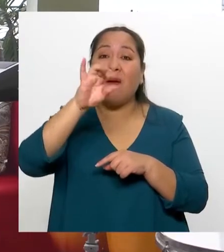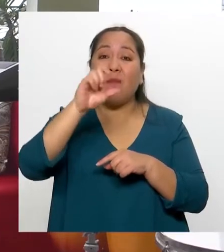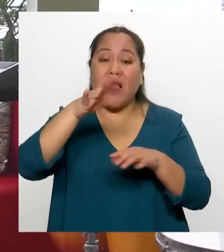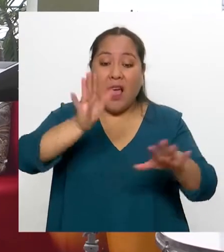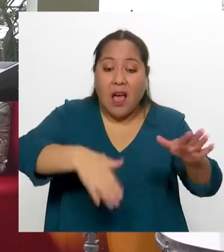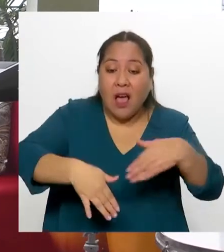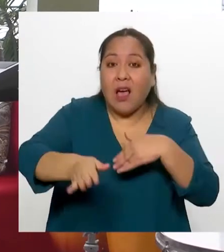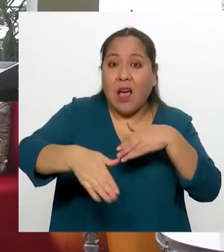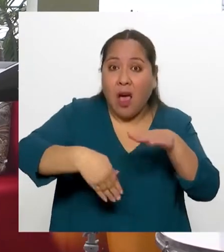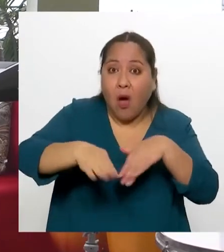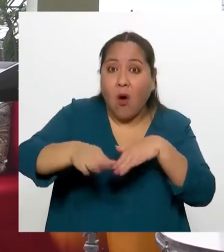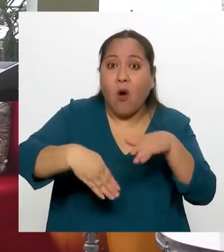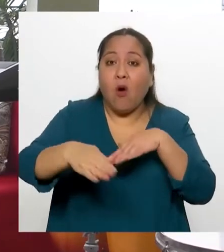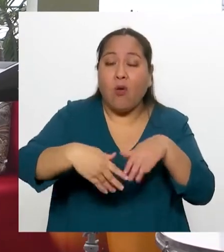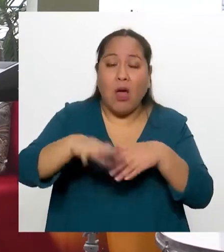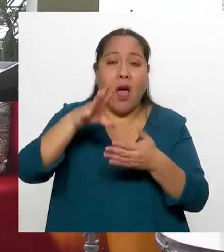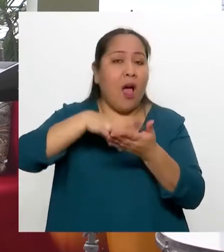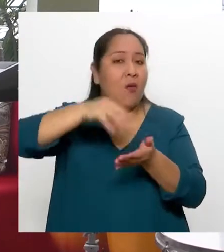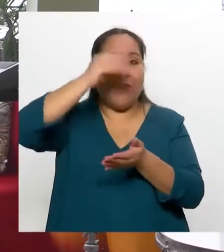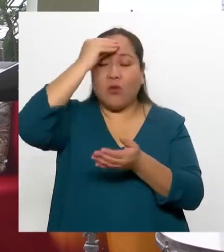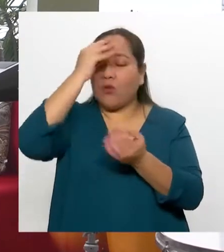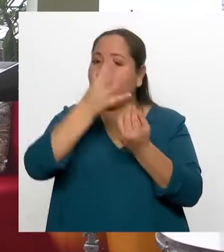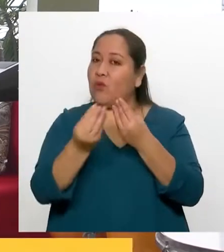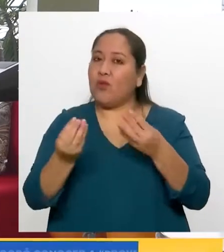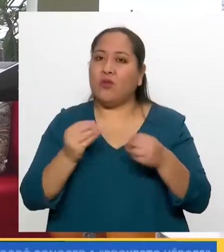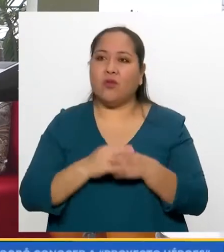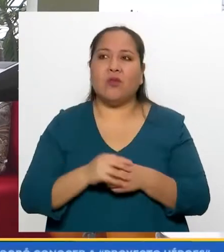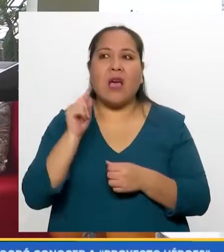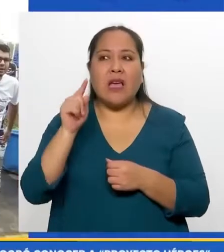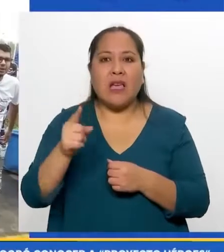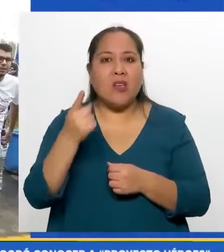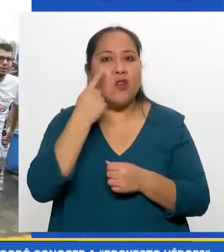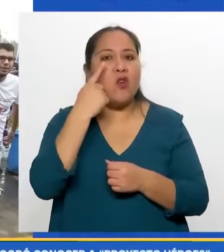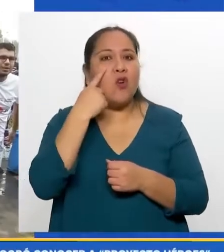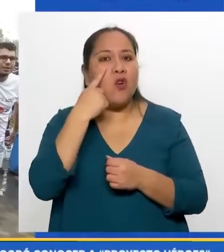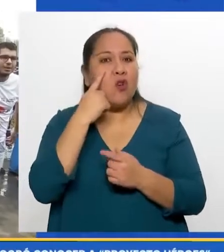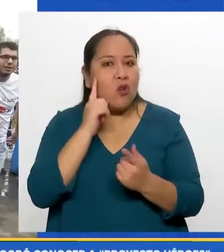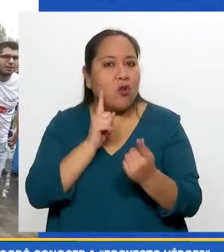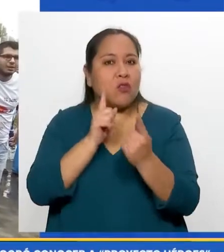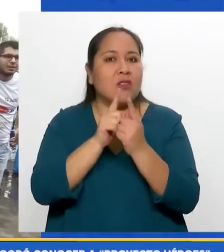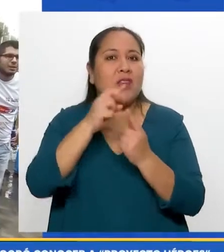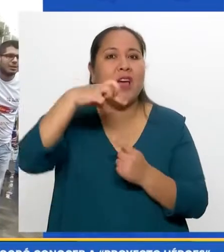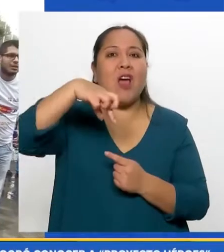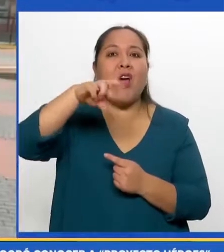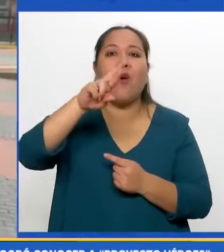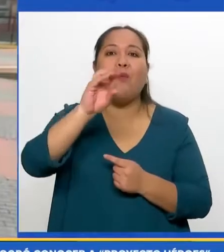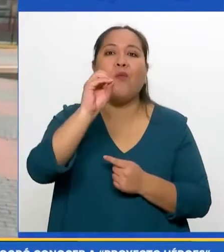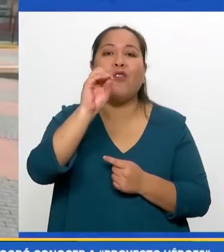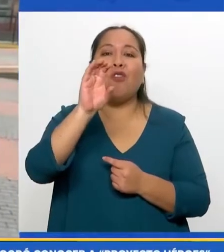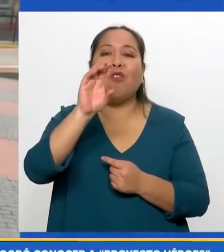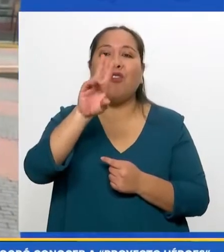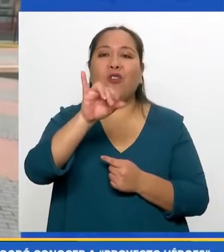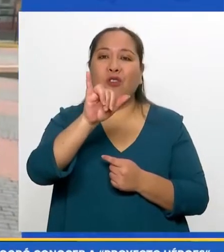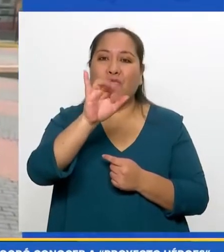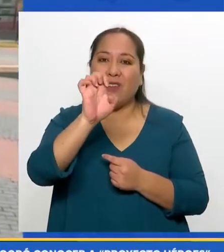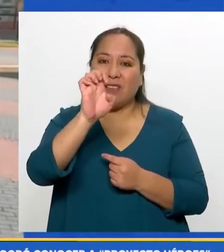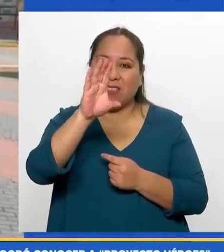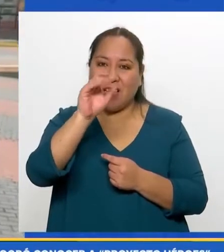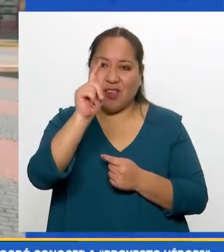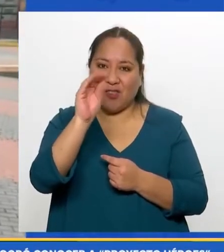presentaciones, se ordenó bastante, aprendió mucho y ahí es como conoce a Proyectos Héroes.